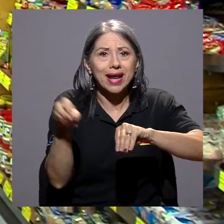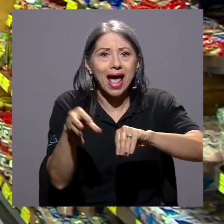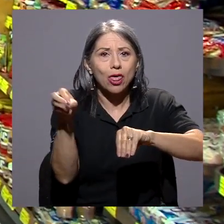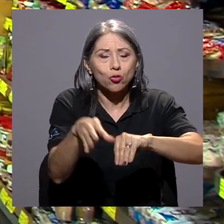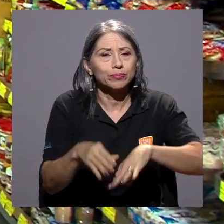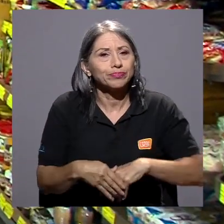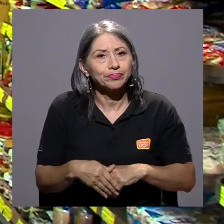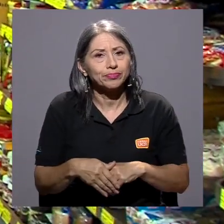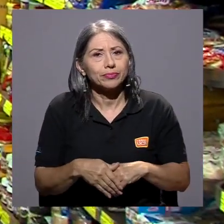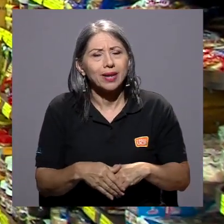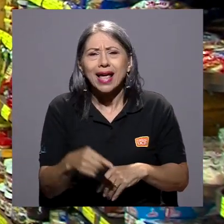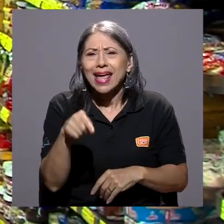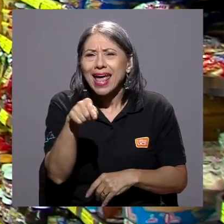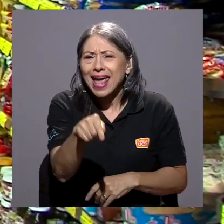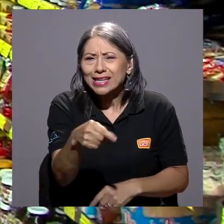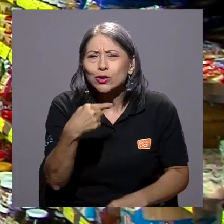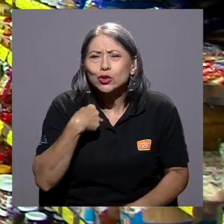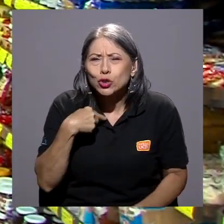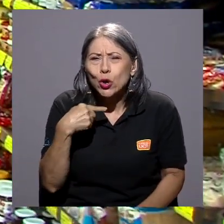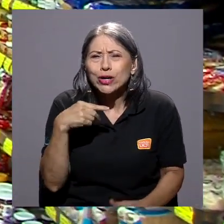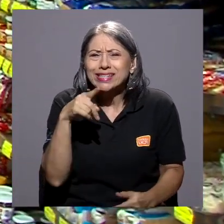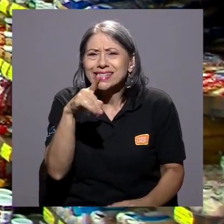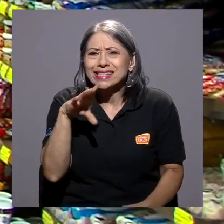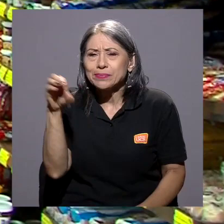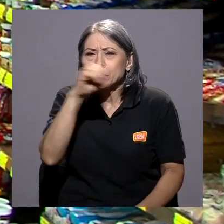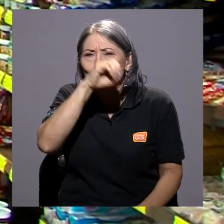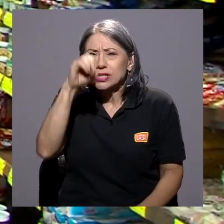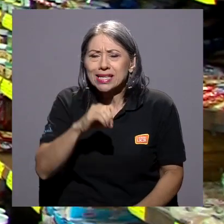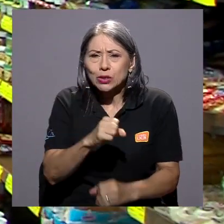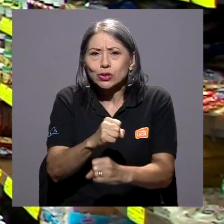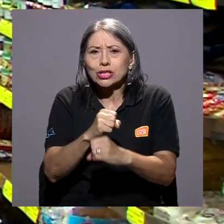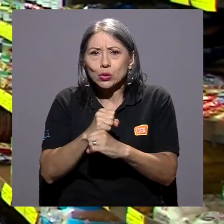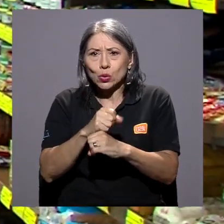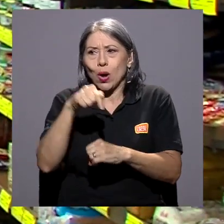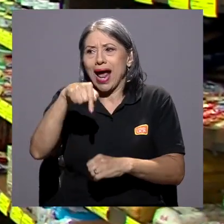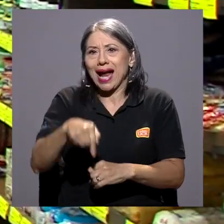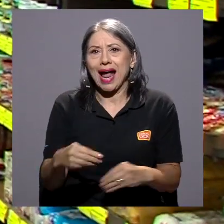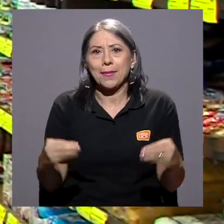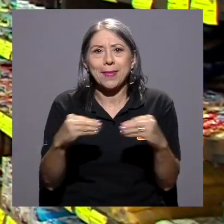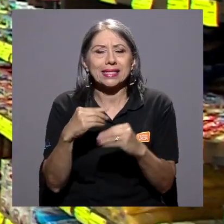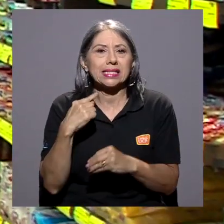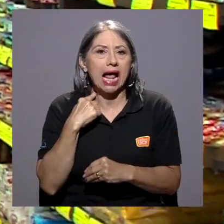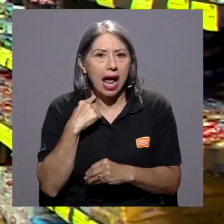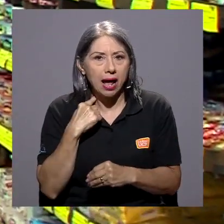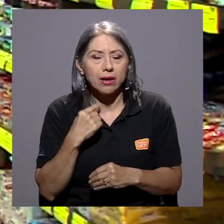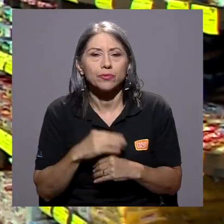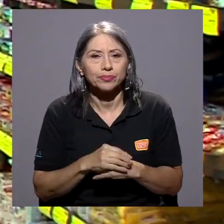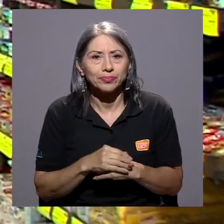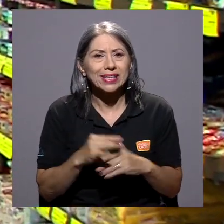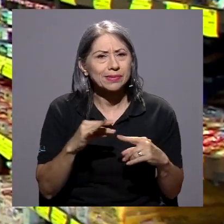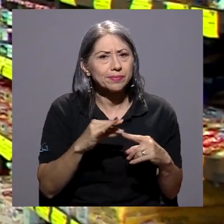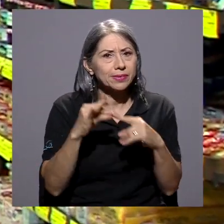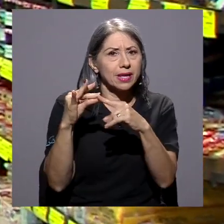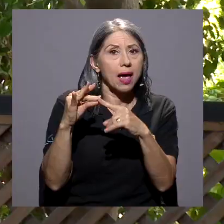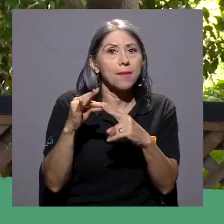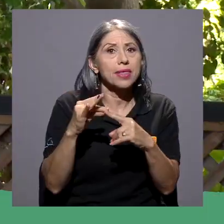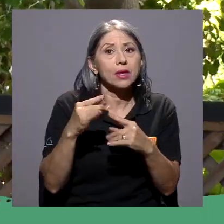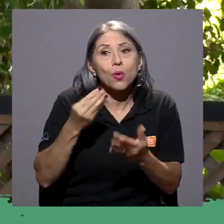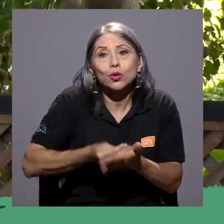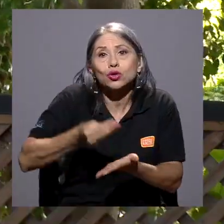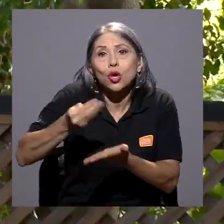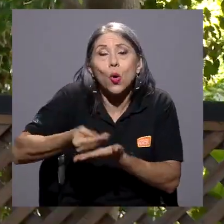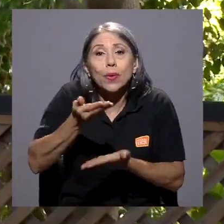Esto yo podría decir que estoy casi 100% seguro que es más caro acá. Sobre todo cuando